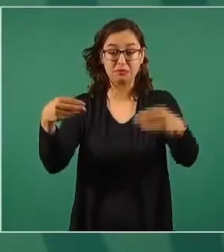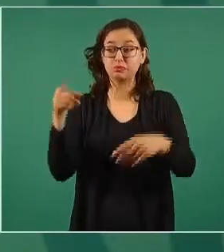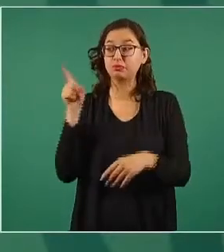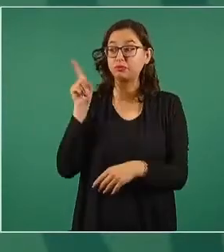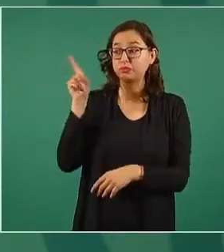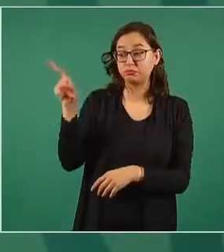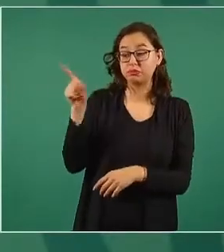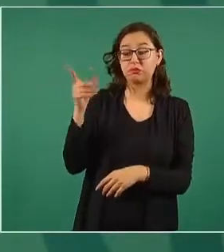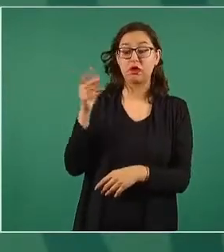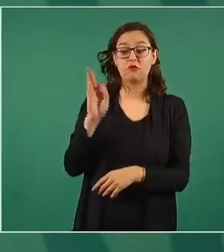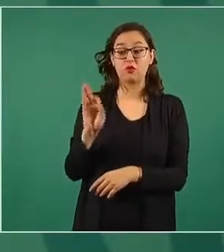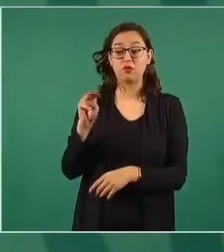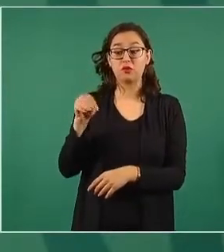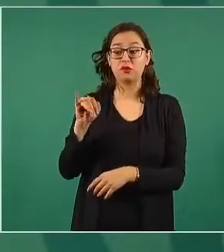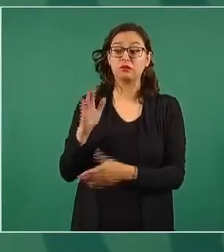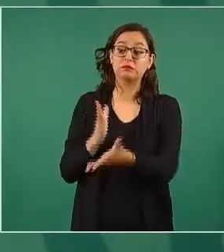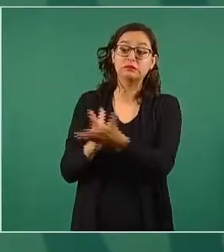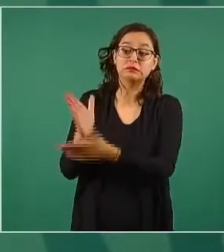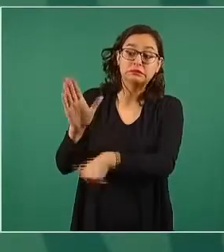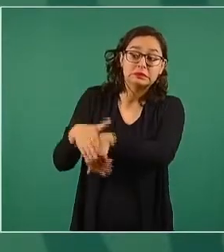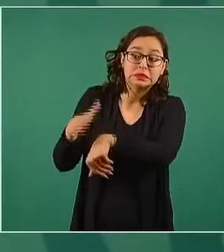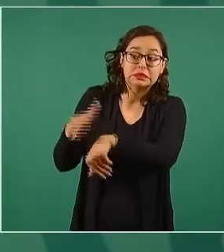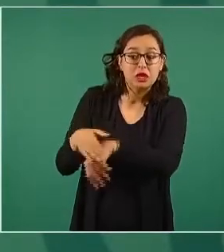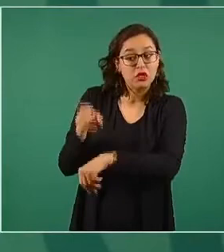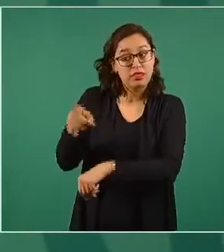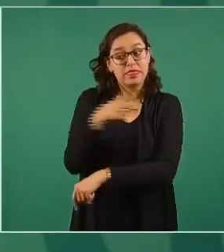aumentar impuestos.